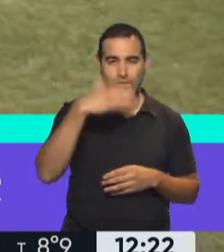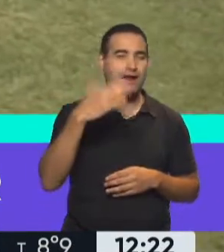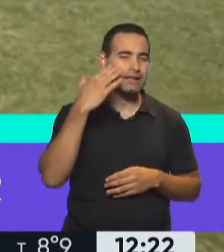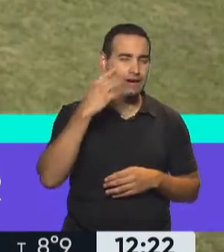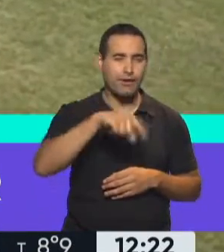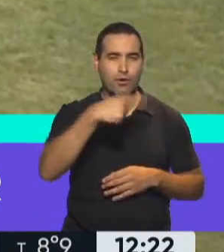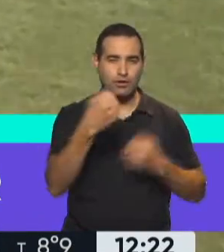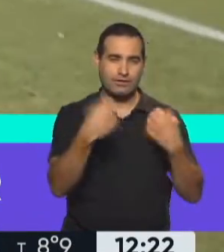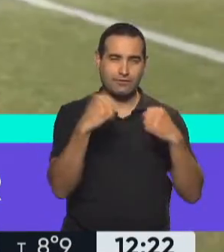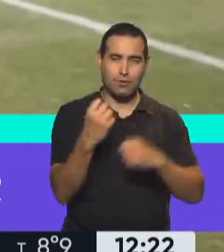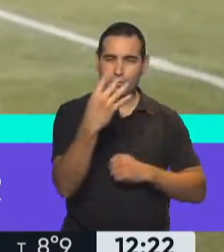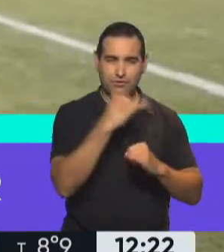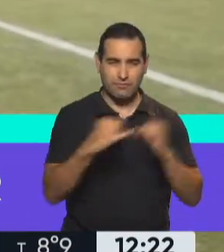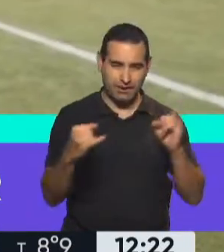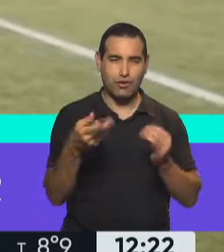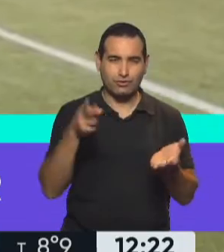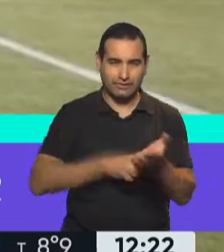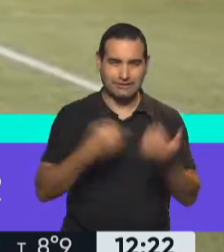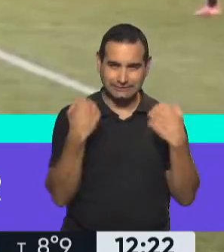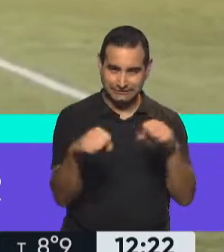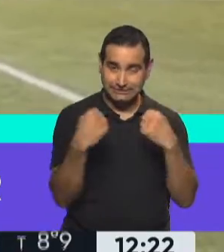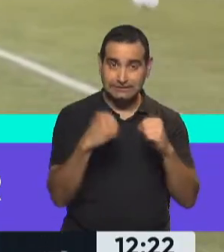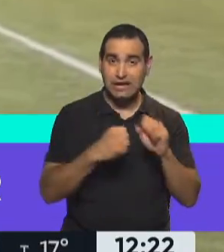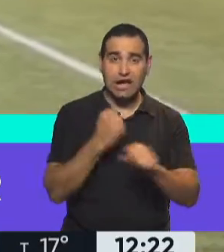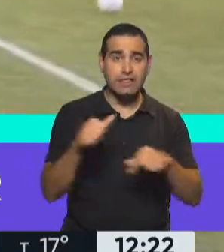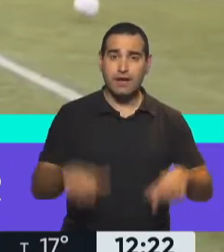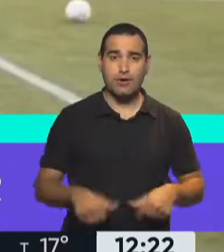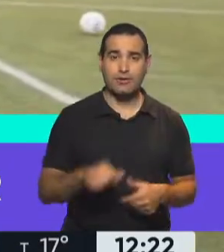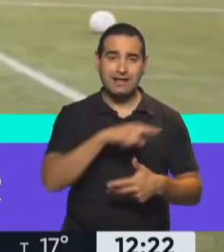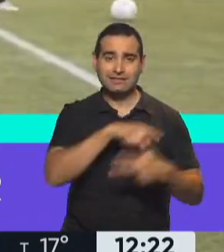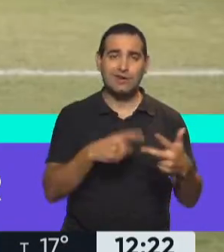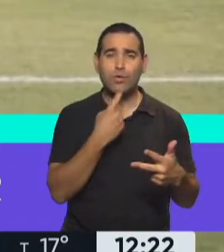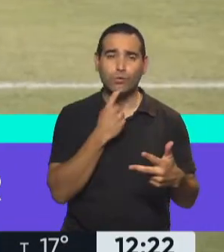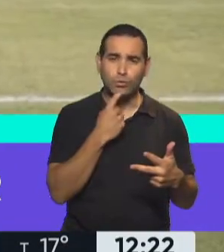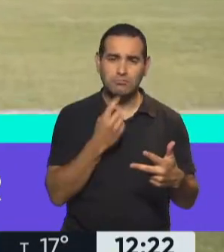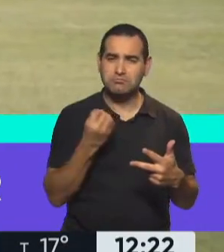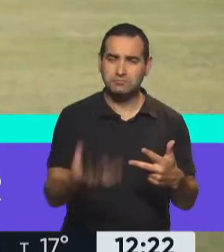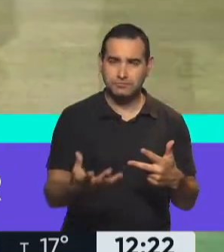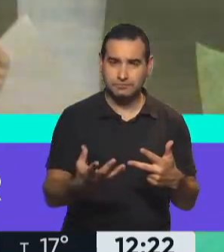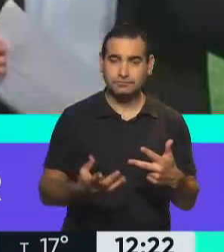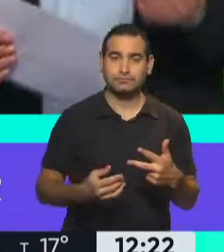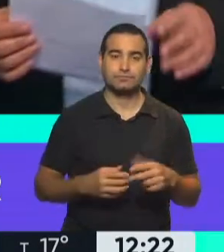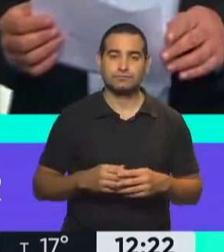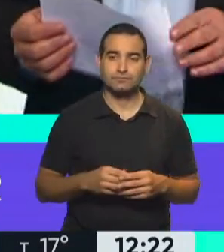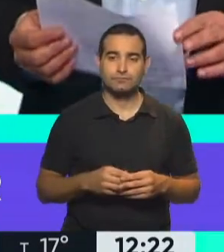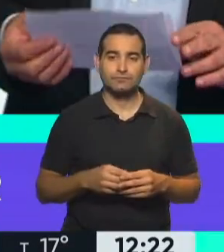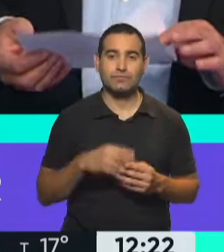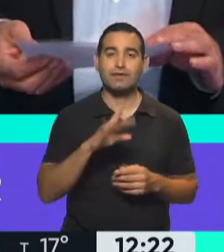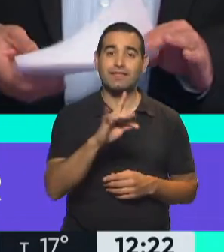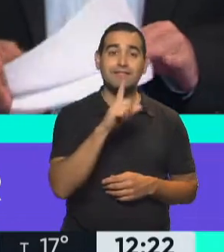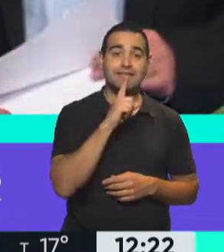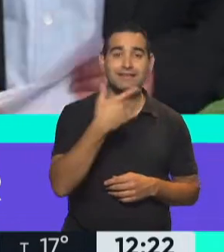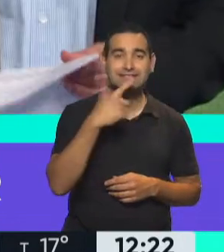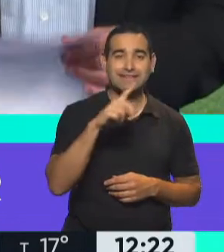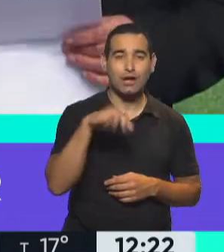tarde. 4:30, y hasta ahora hay 3 dudas. ¿Por qué 3 dudas? Por lo que viene parando Scaloni